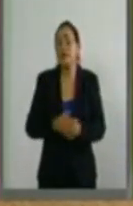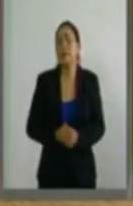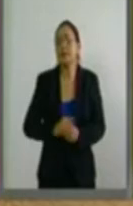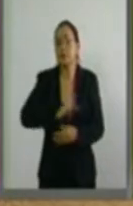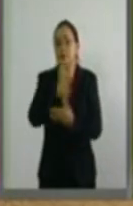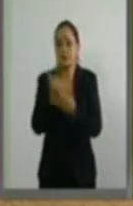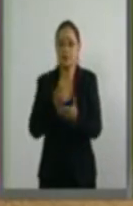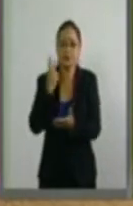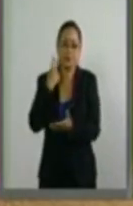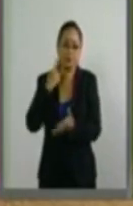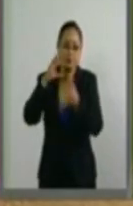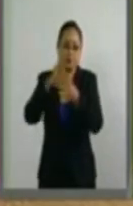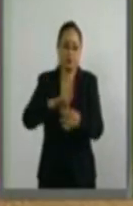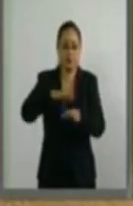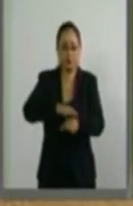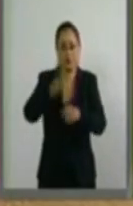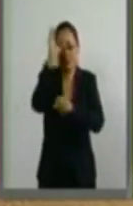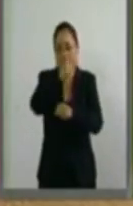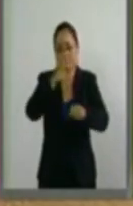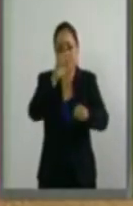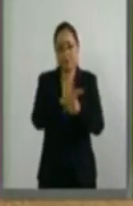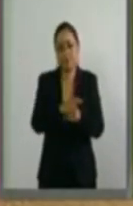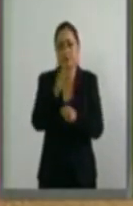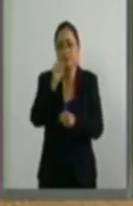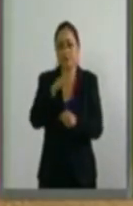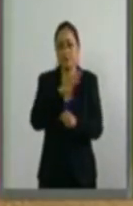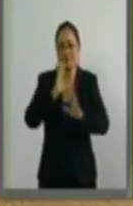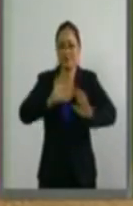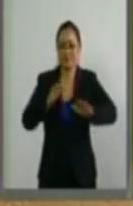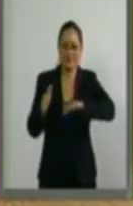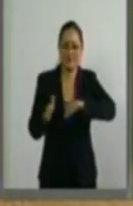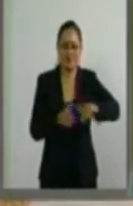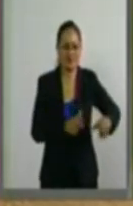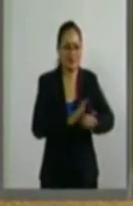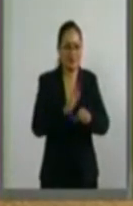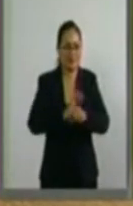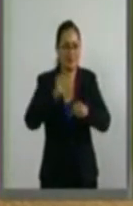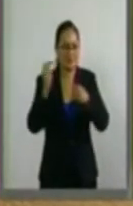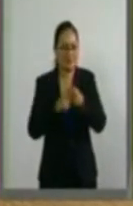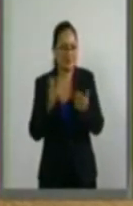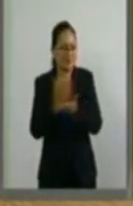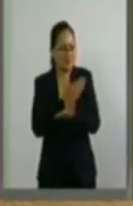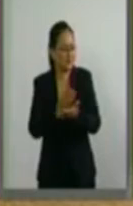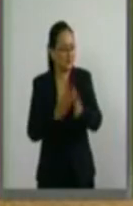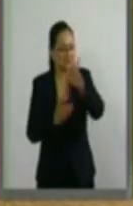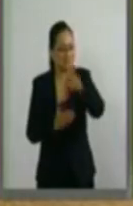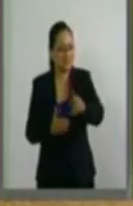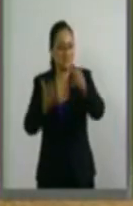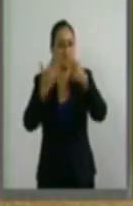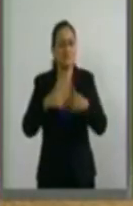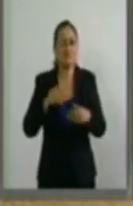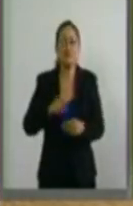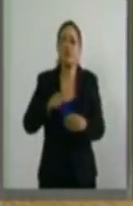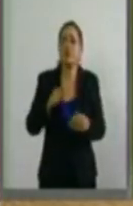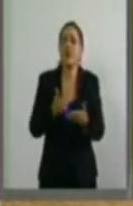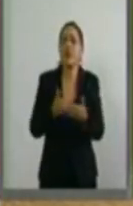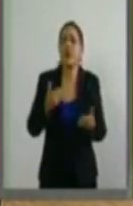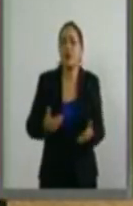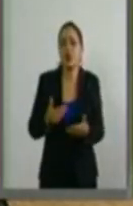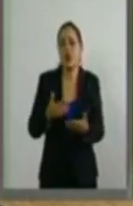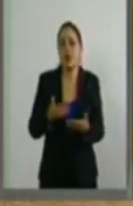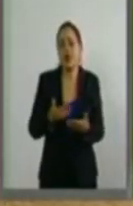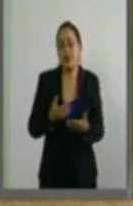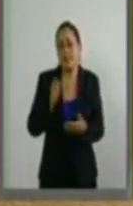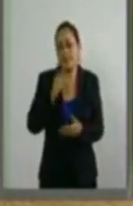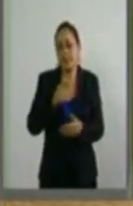políticas públicas culturales dejarán de ser esfuerzos aislados, gracias a la implementación